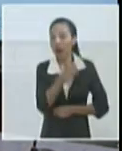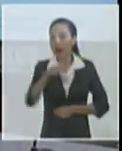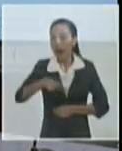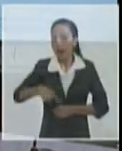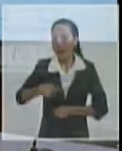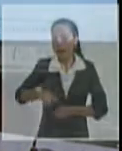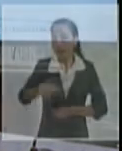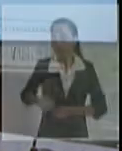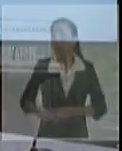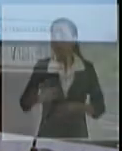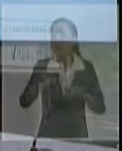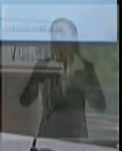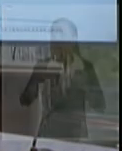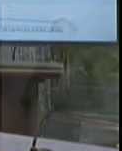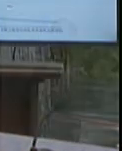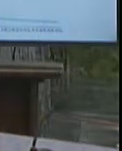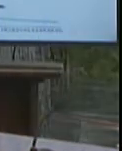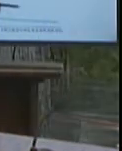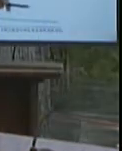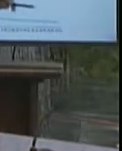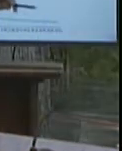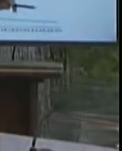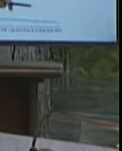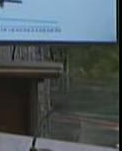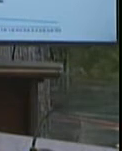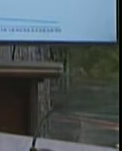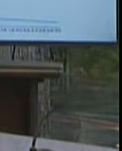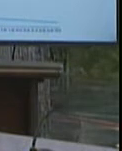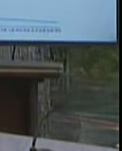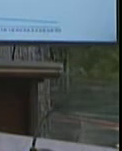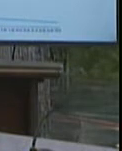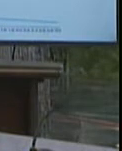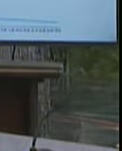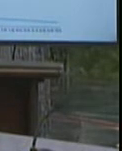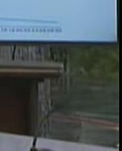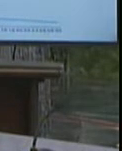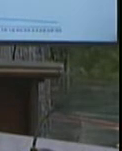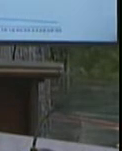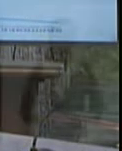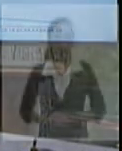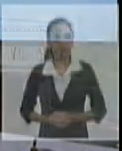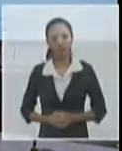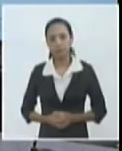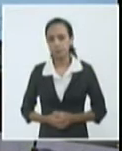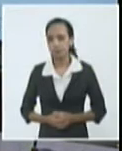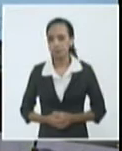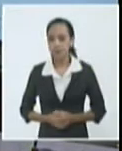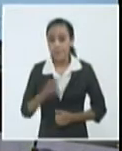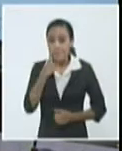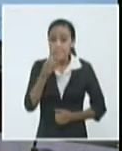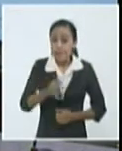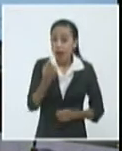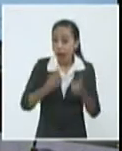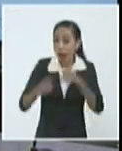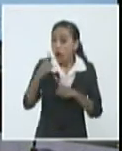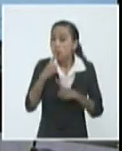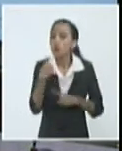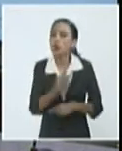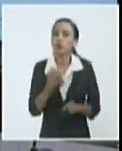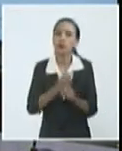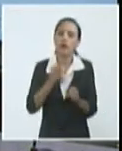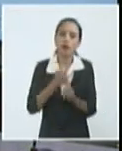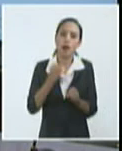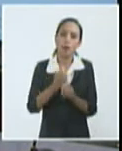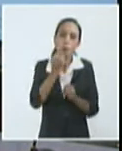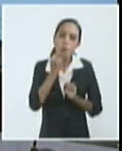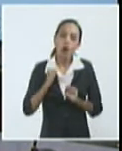que plantea que ha existido una tendencia al decrecimiento de los casos. Hay modelos que son los que trabajamos con más rigor,